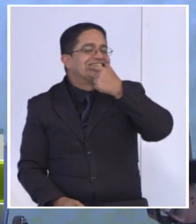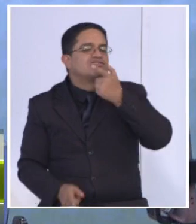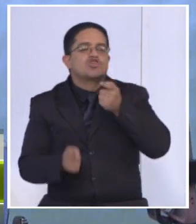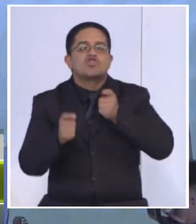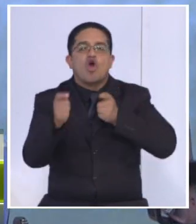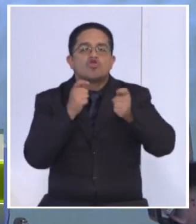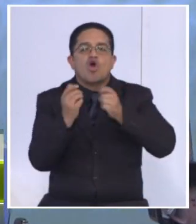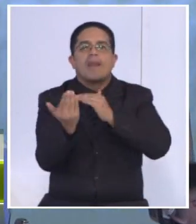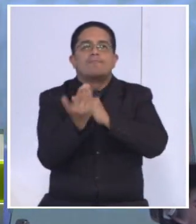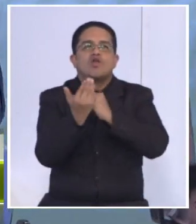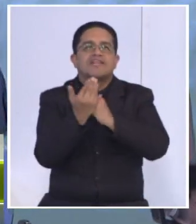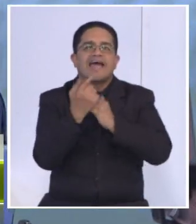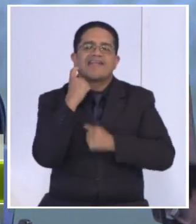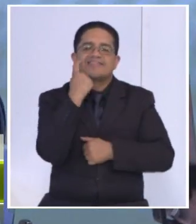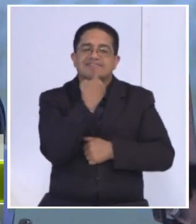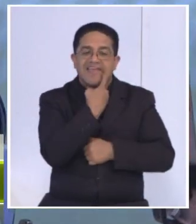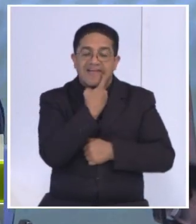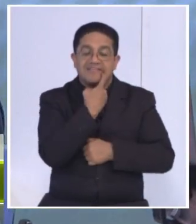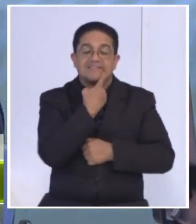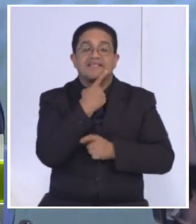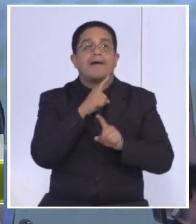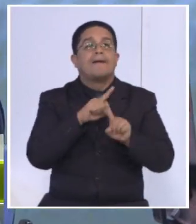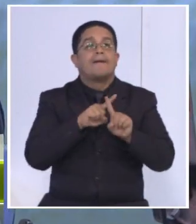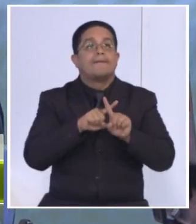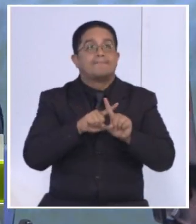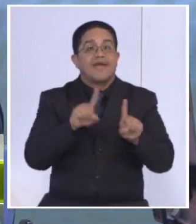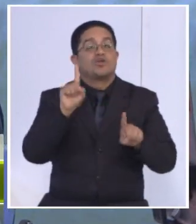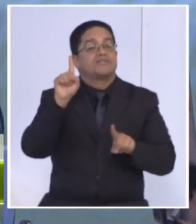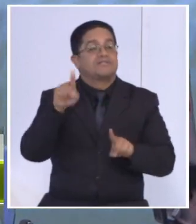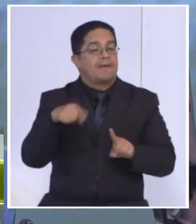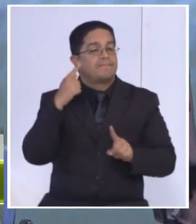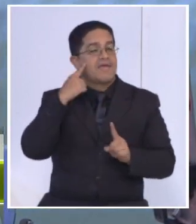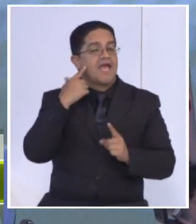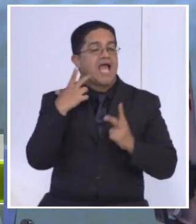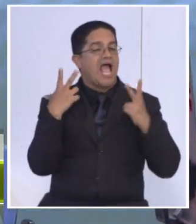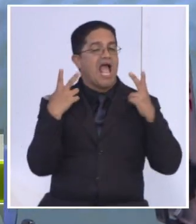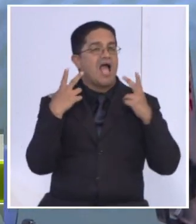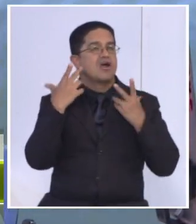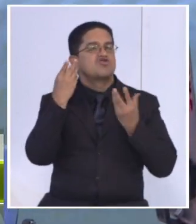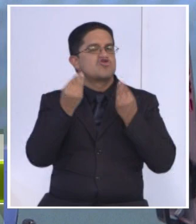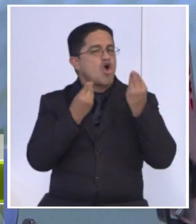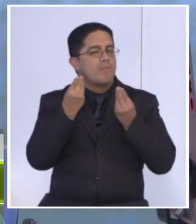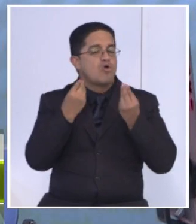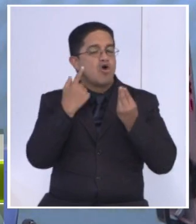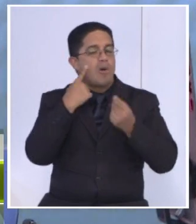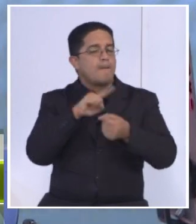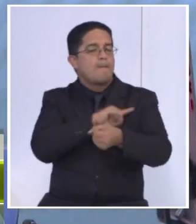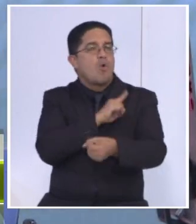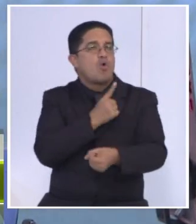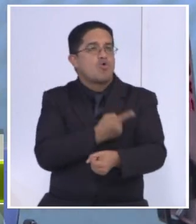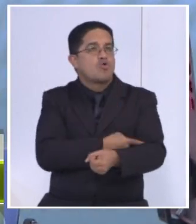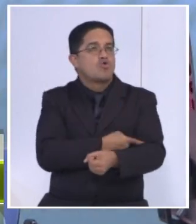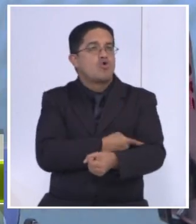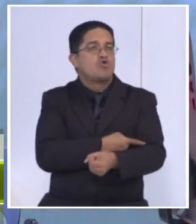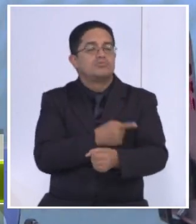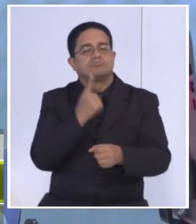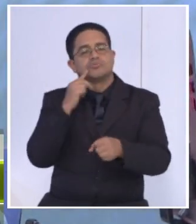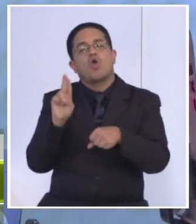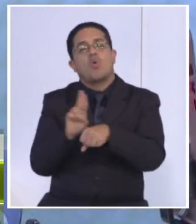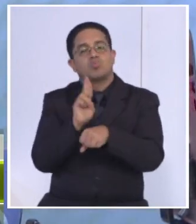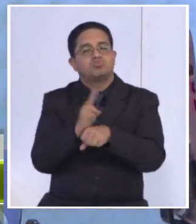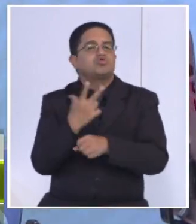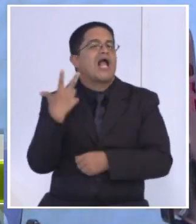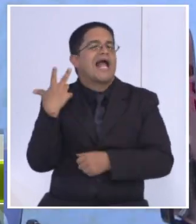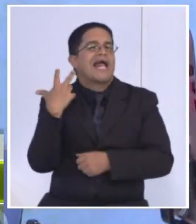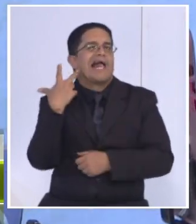mis dientes, pero también tengo una disminución en las fuerzas de la masticación y de mis músculos por medio de la utilización de Botox